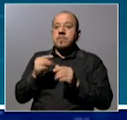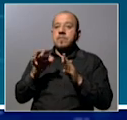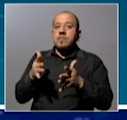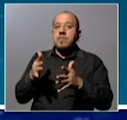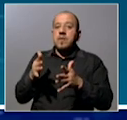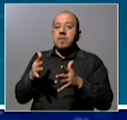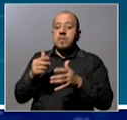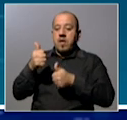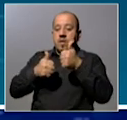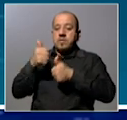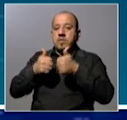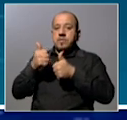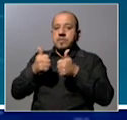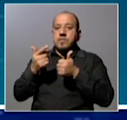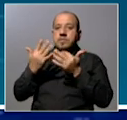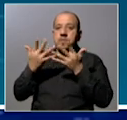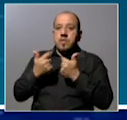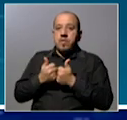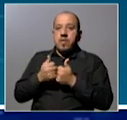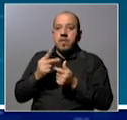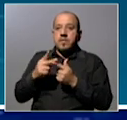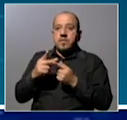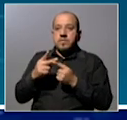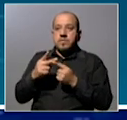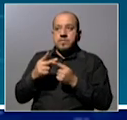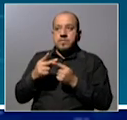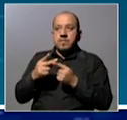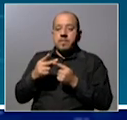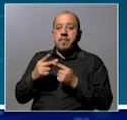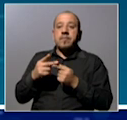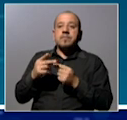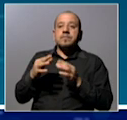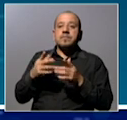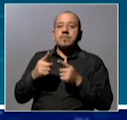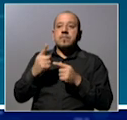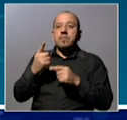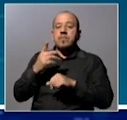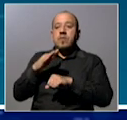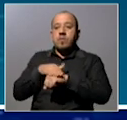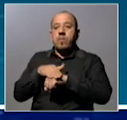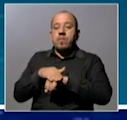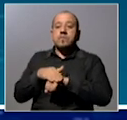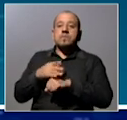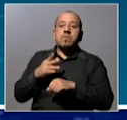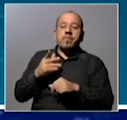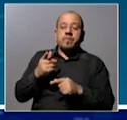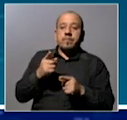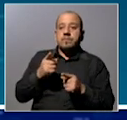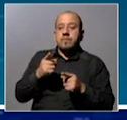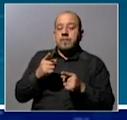que la competencia se ordene en dos grandes bandos, por una cuestión básica de que, bueno, de que los que